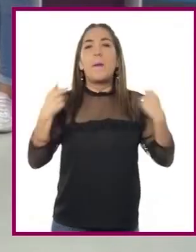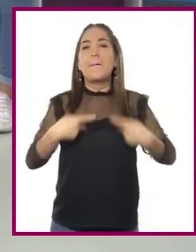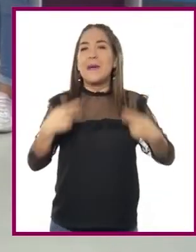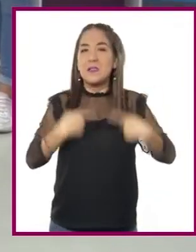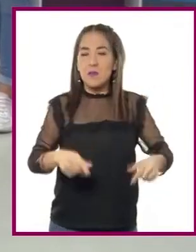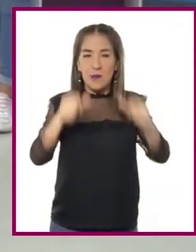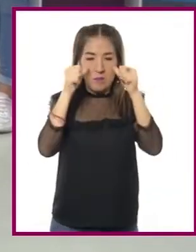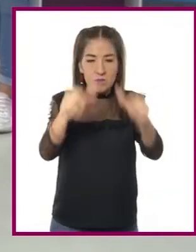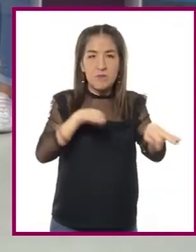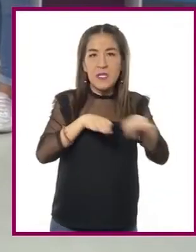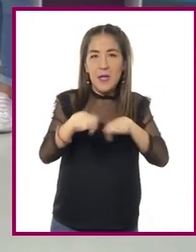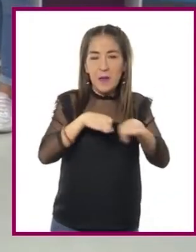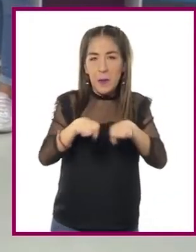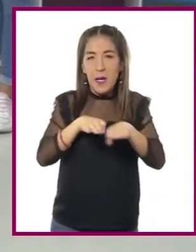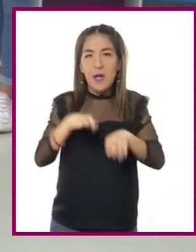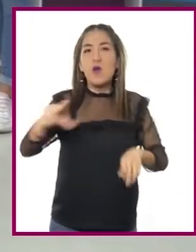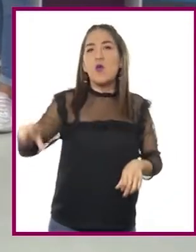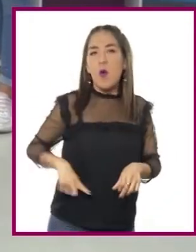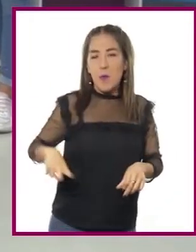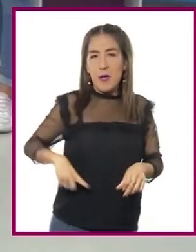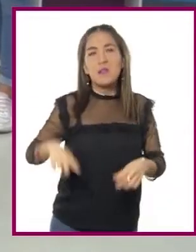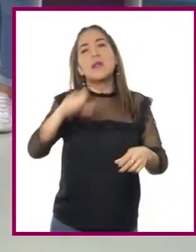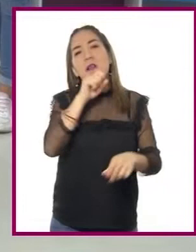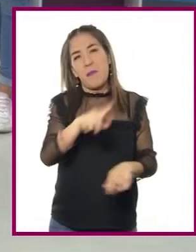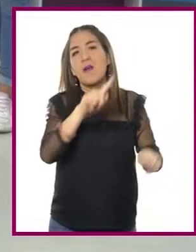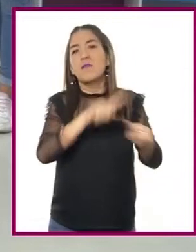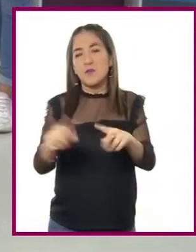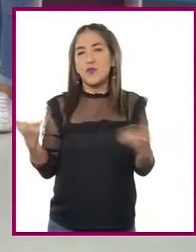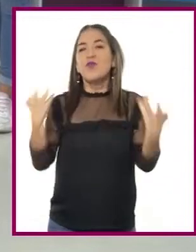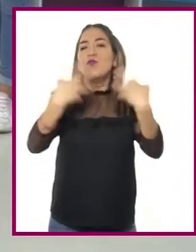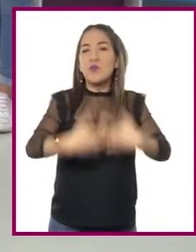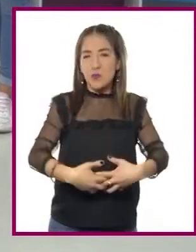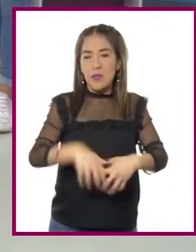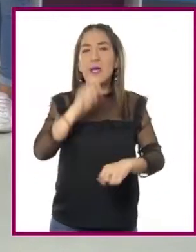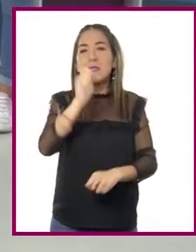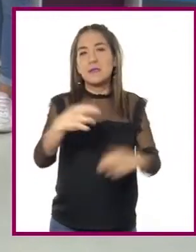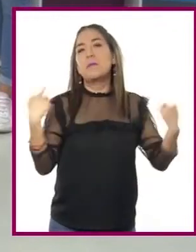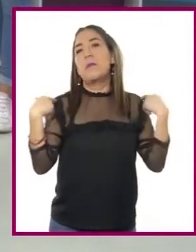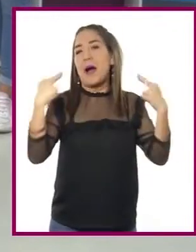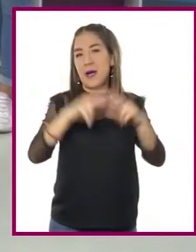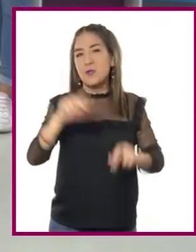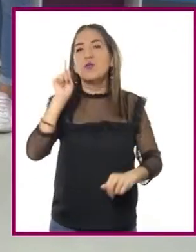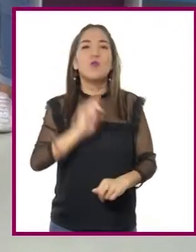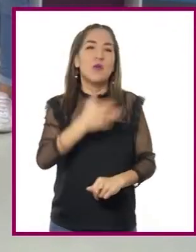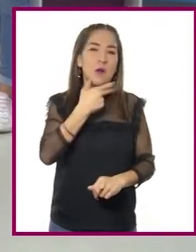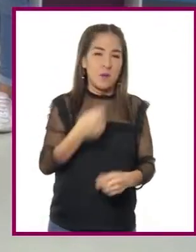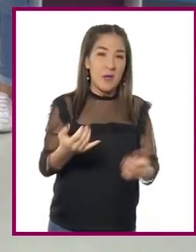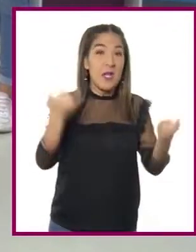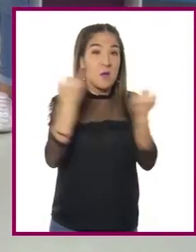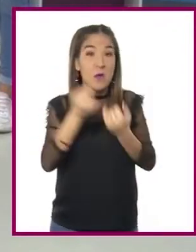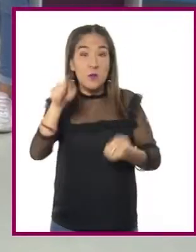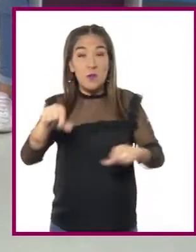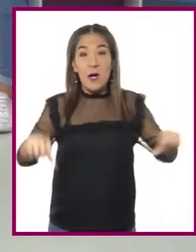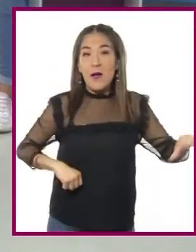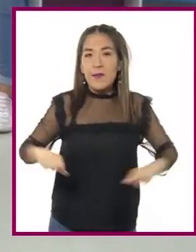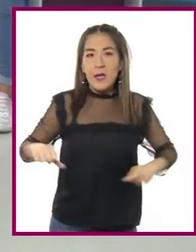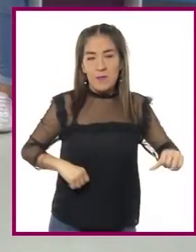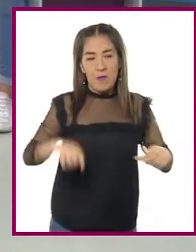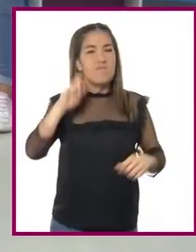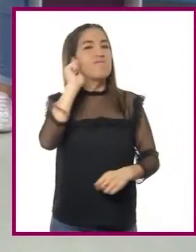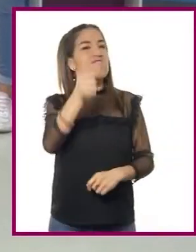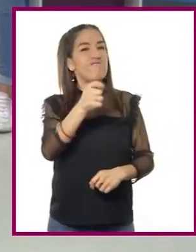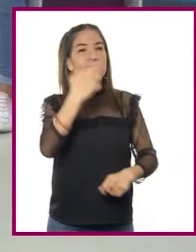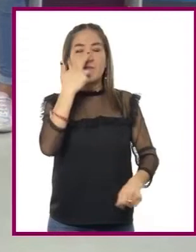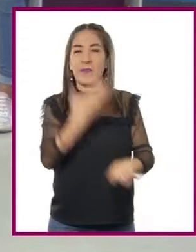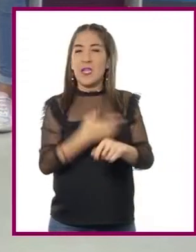servidores públicos y que realizan muchas funciones, como las y los docentes, además de que sus acciones se apegan